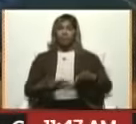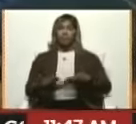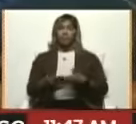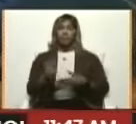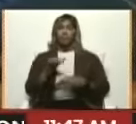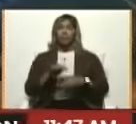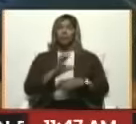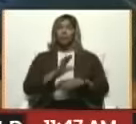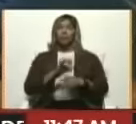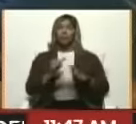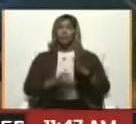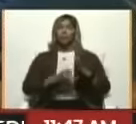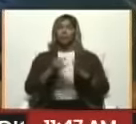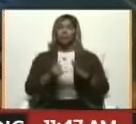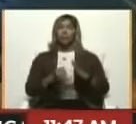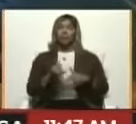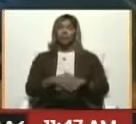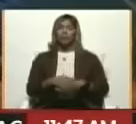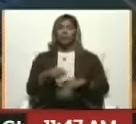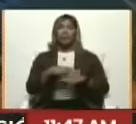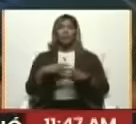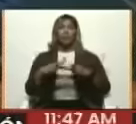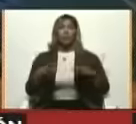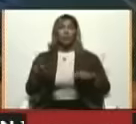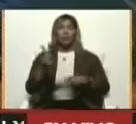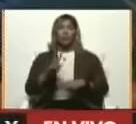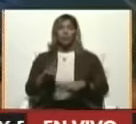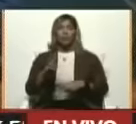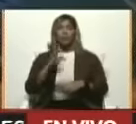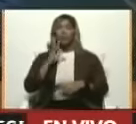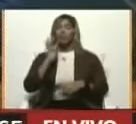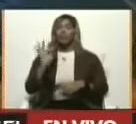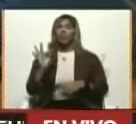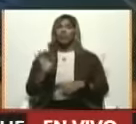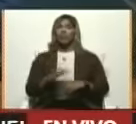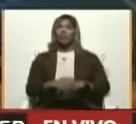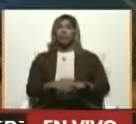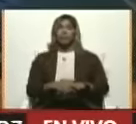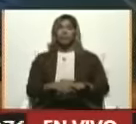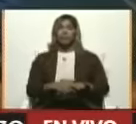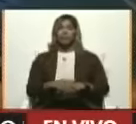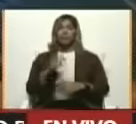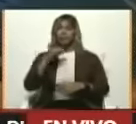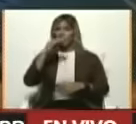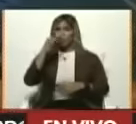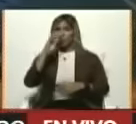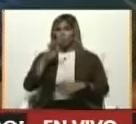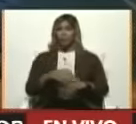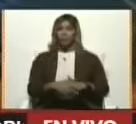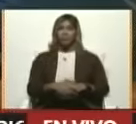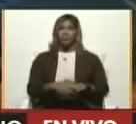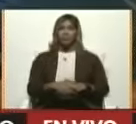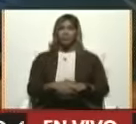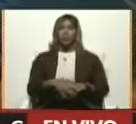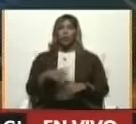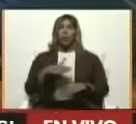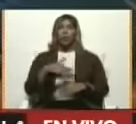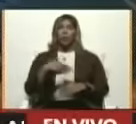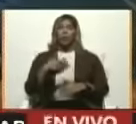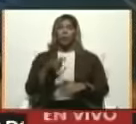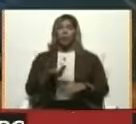nuestra institución, Ministerio Público de Venezuela y la Fiscalía General de Cuba, que